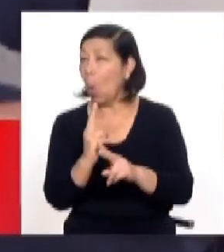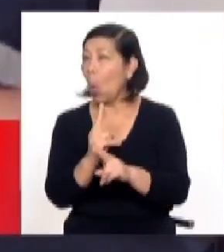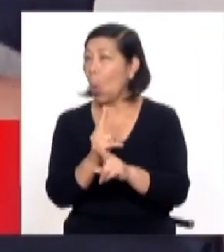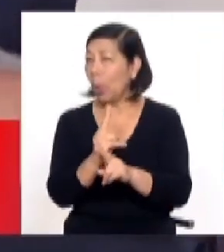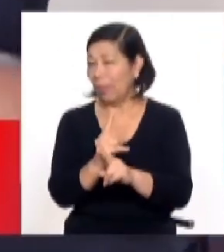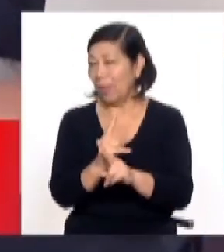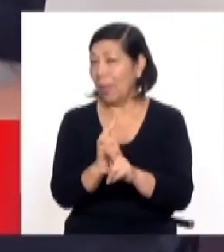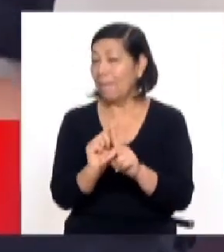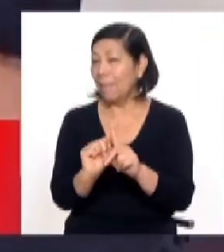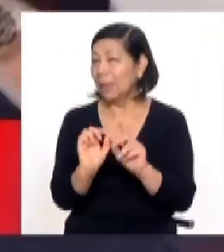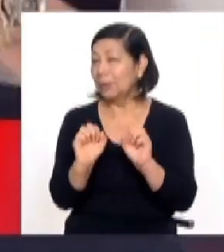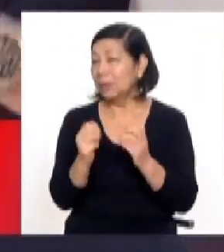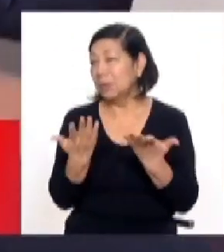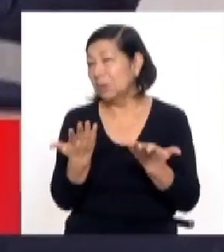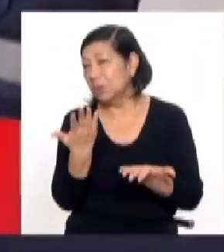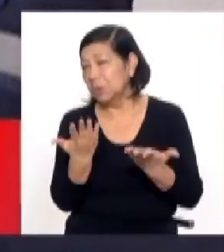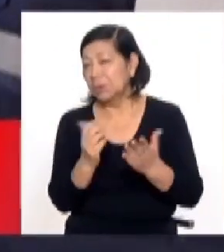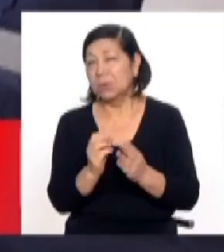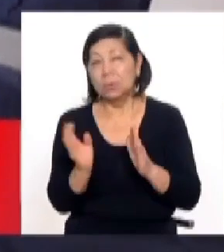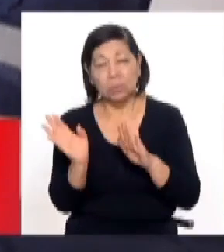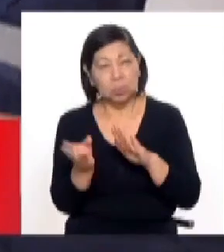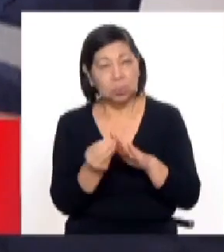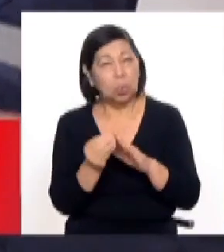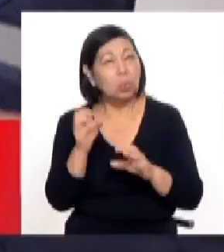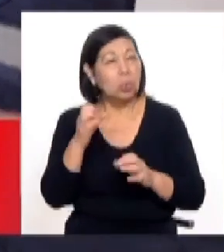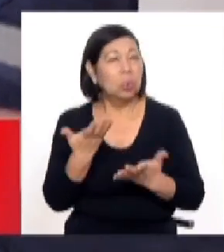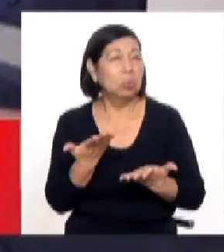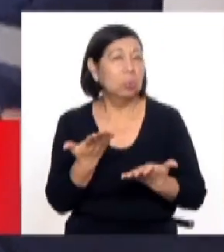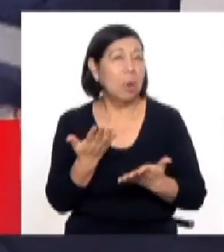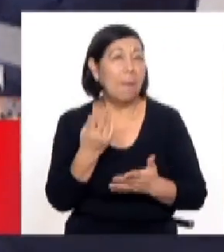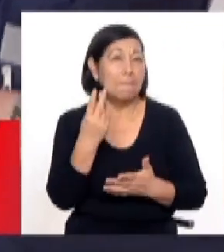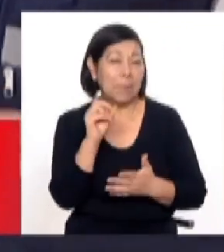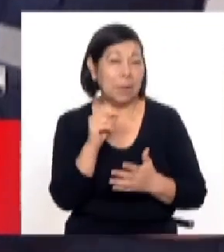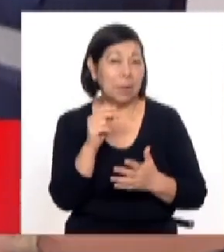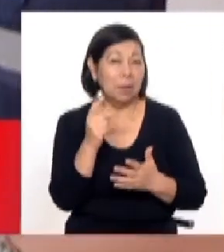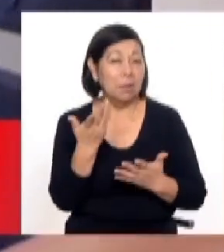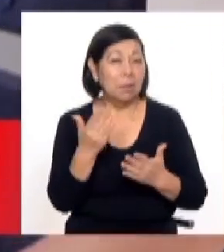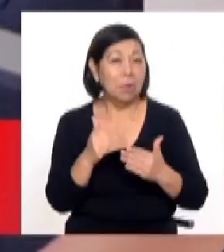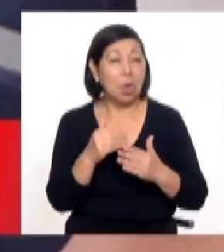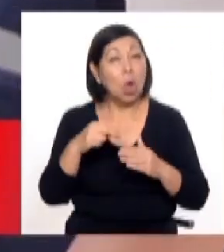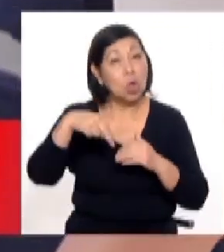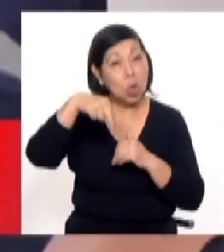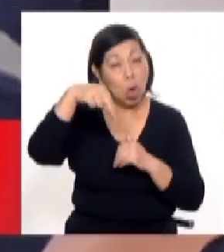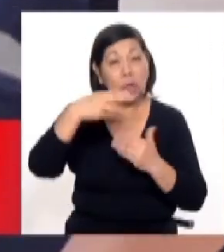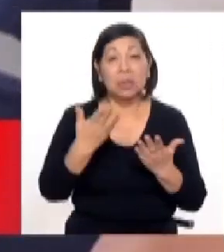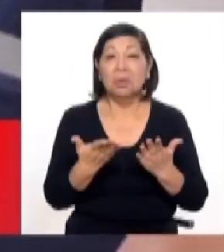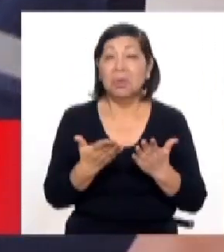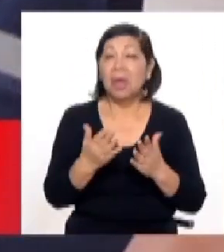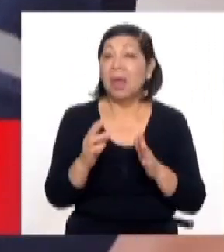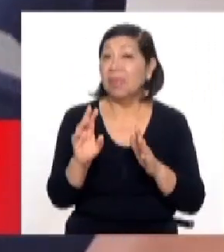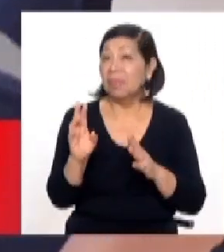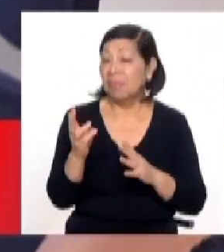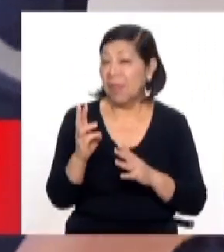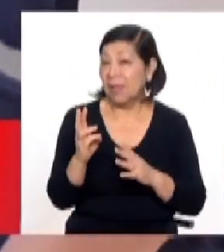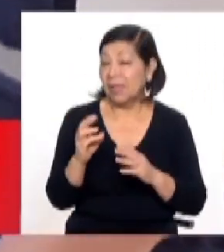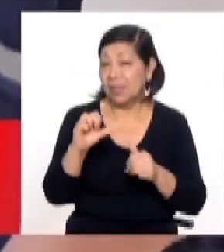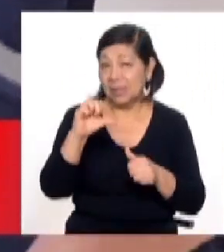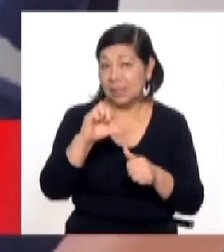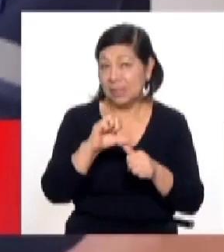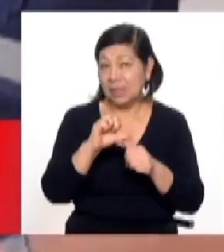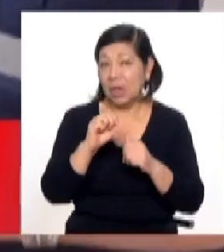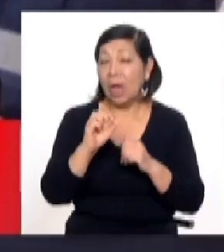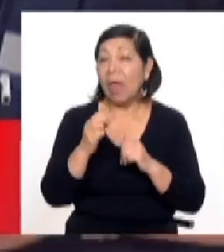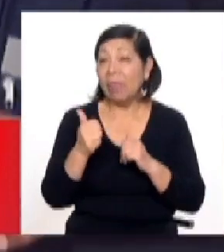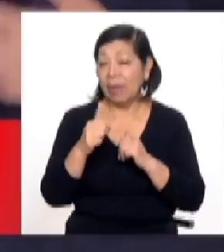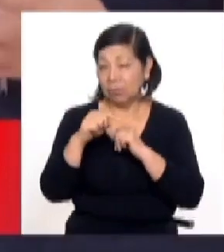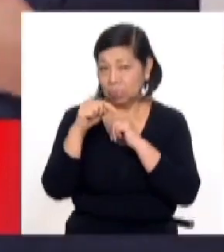por lo que esperamos valores de acumulados de lluvia entre alrededor de 20 mm en el sector Norte alrededor de 16 en el centro y de